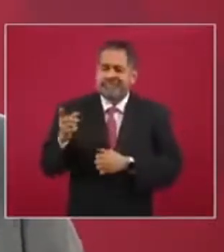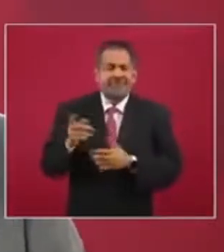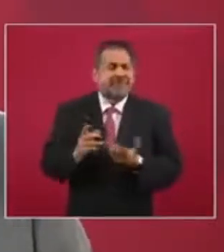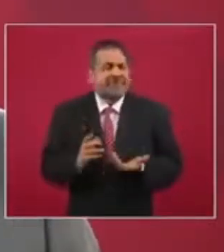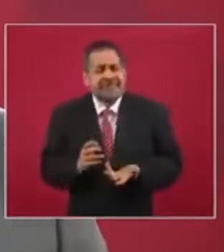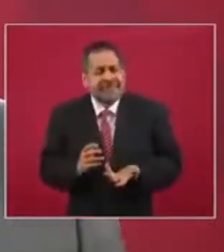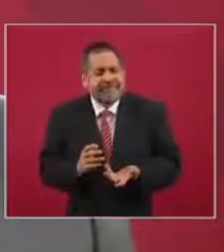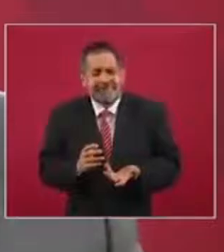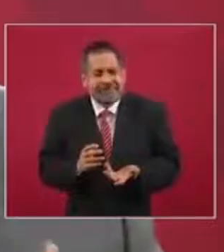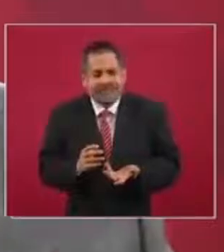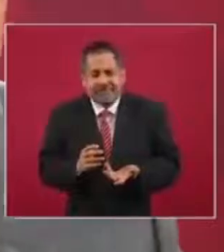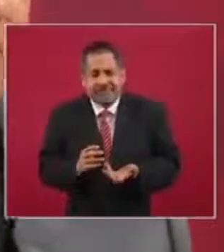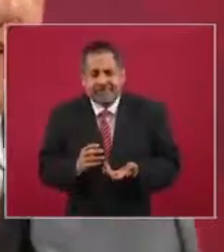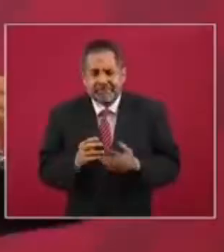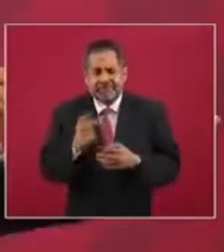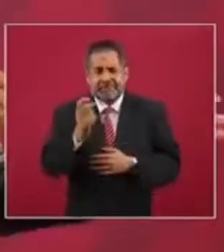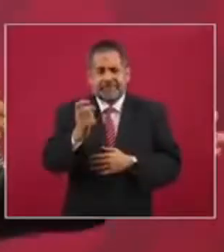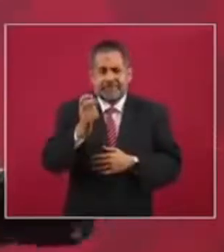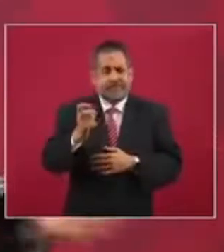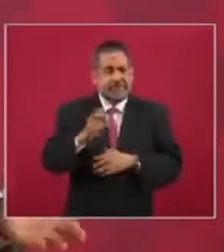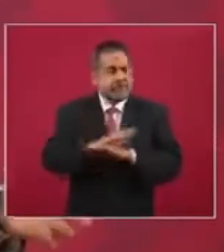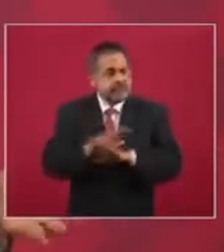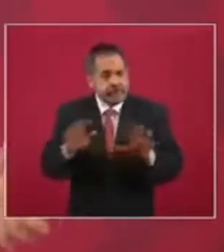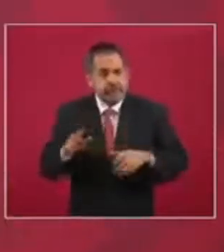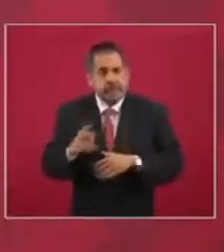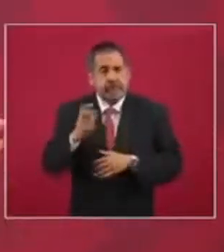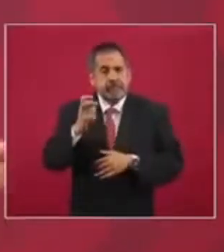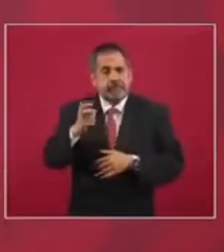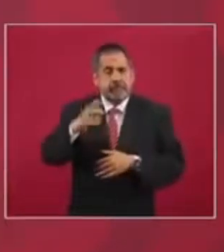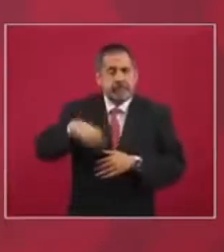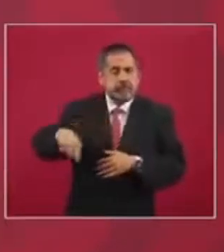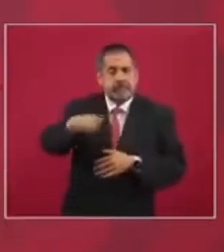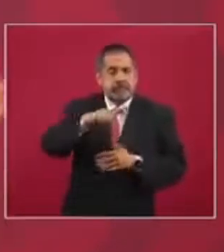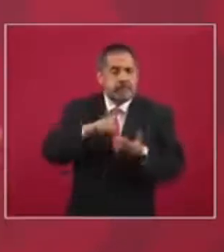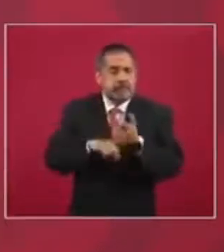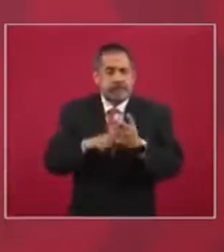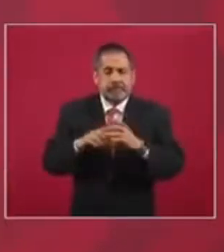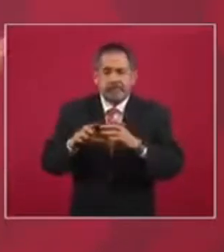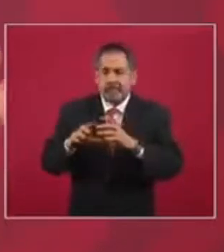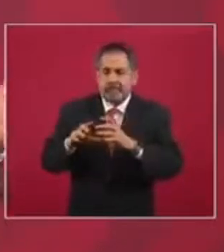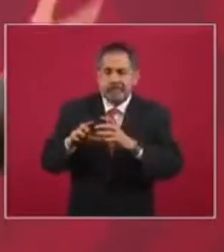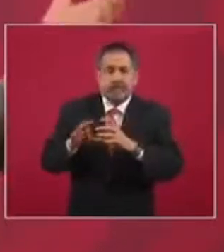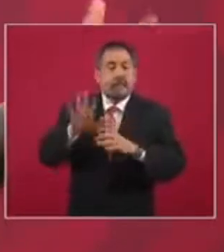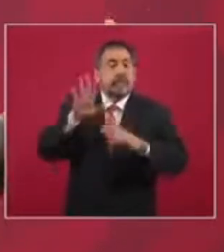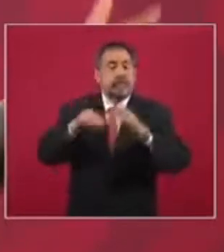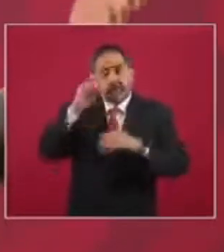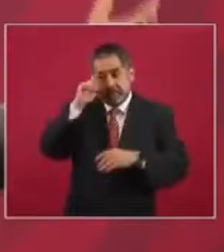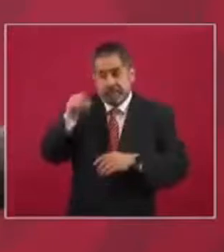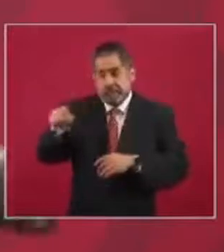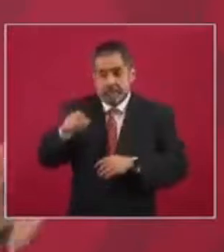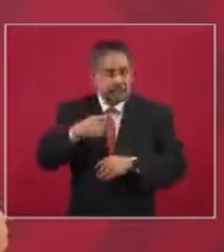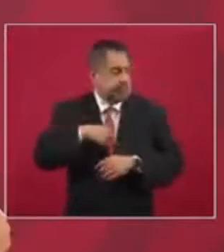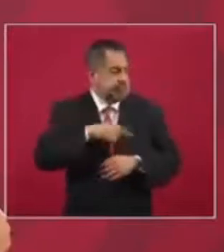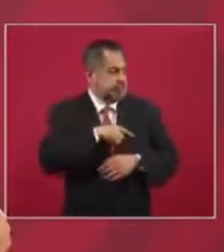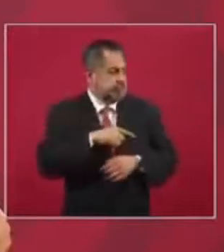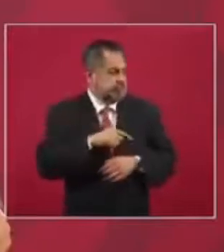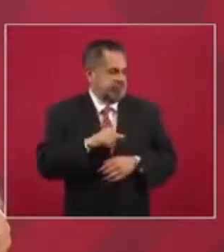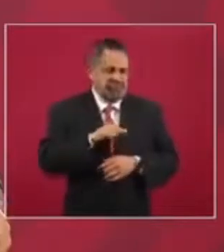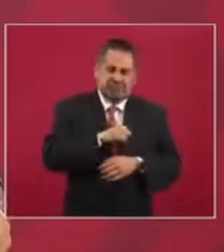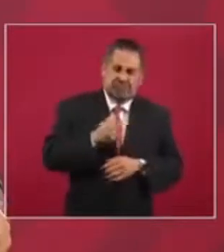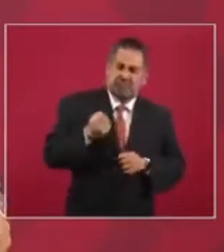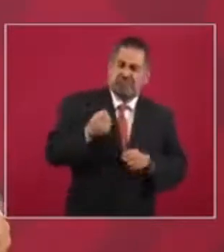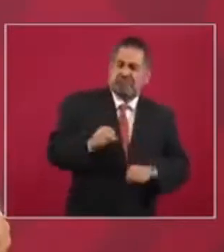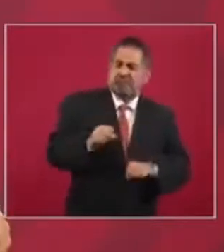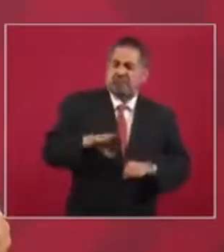porque eso es lo que les da también cabida a esos afanes de autoridades